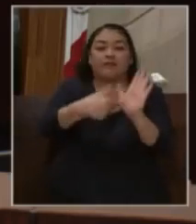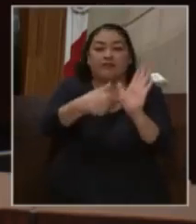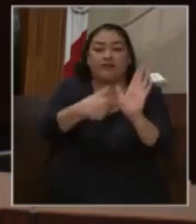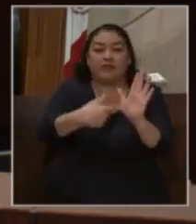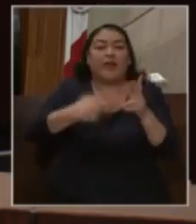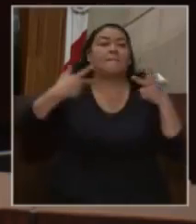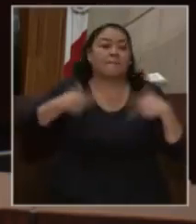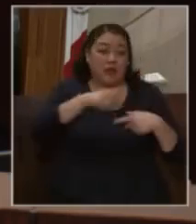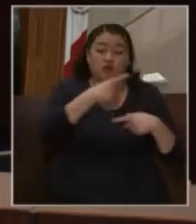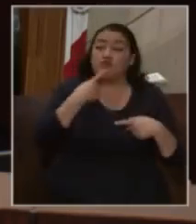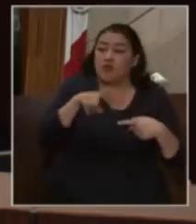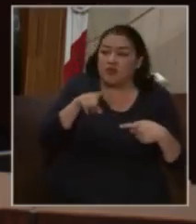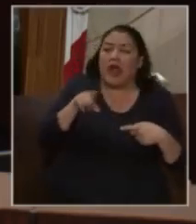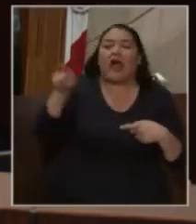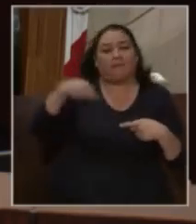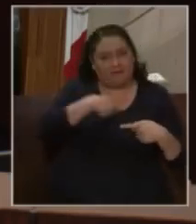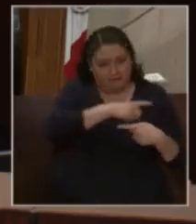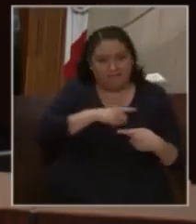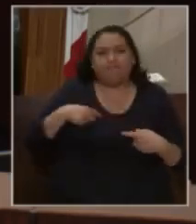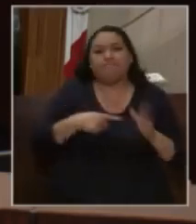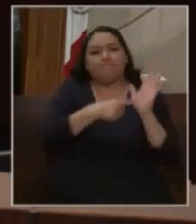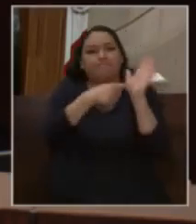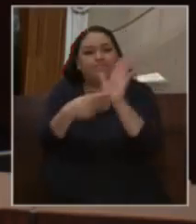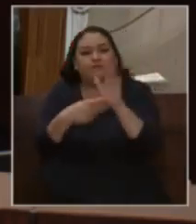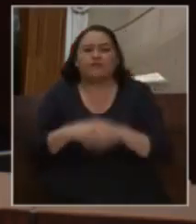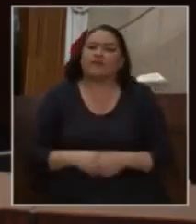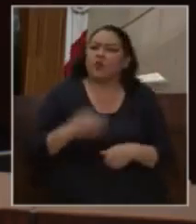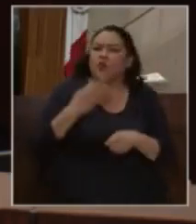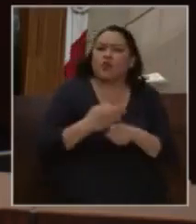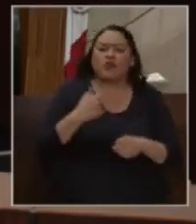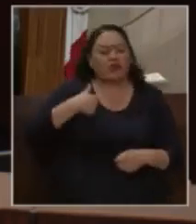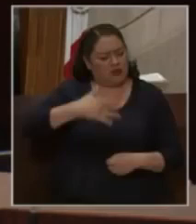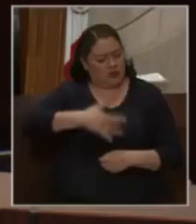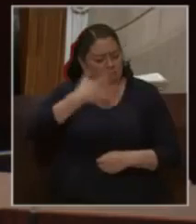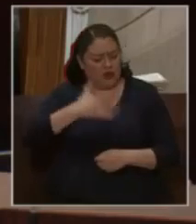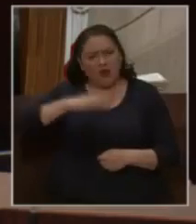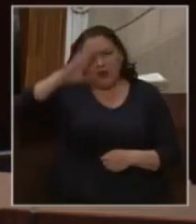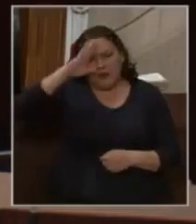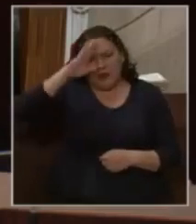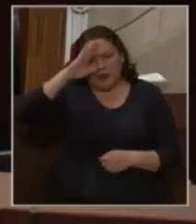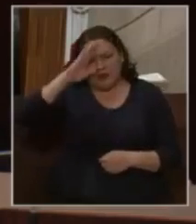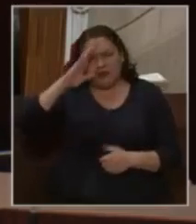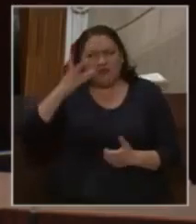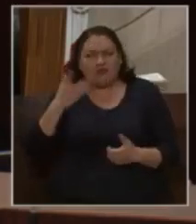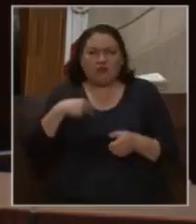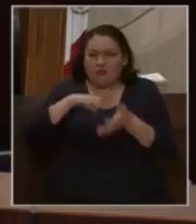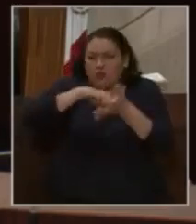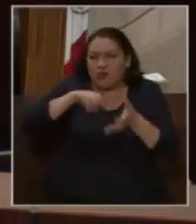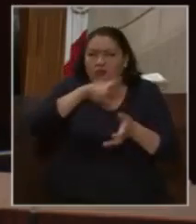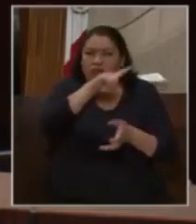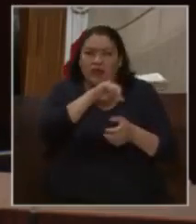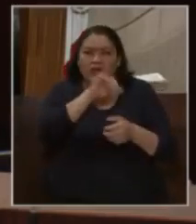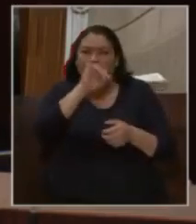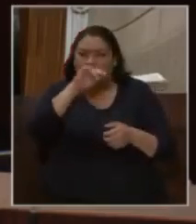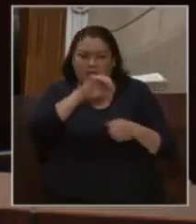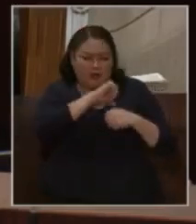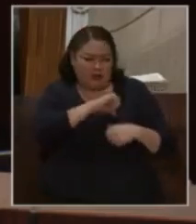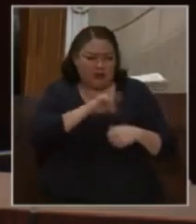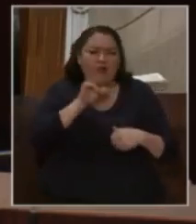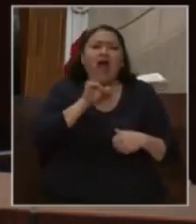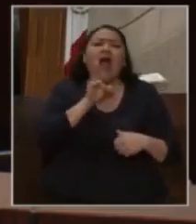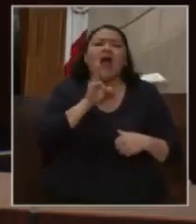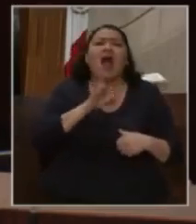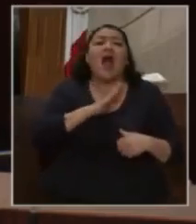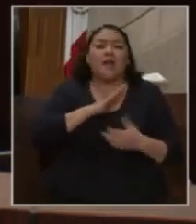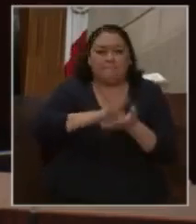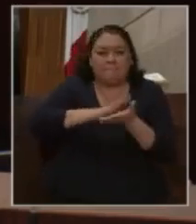comentando. En ese sentido, yo me pregunto si en relación con las pruebas que son recabadas por la autoridad se